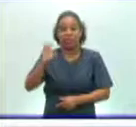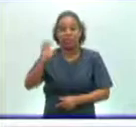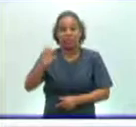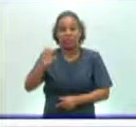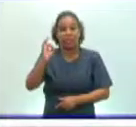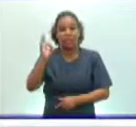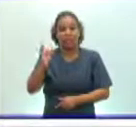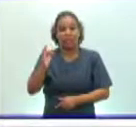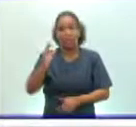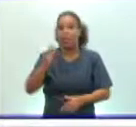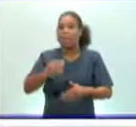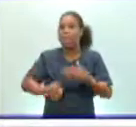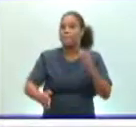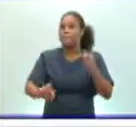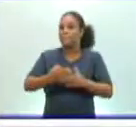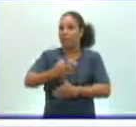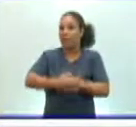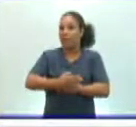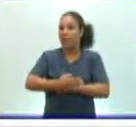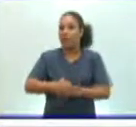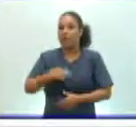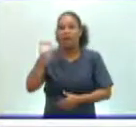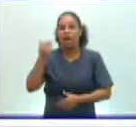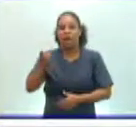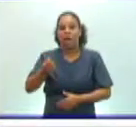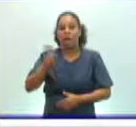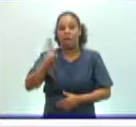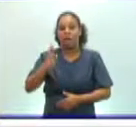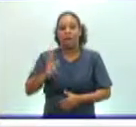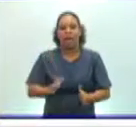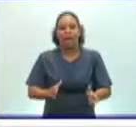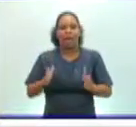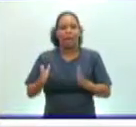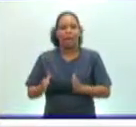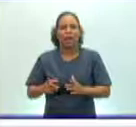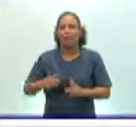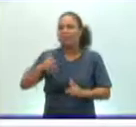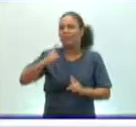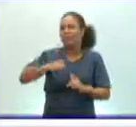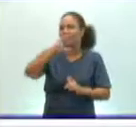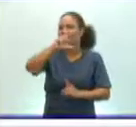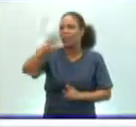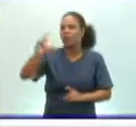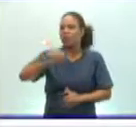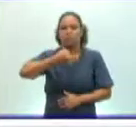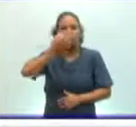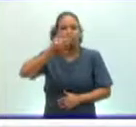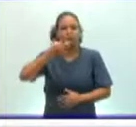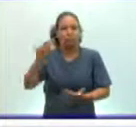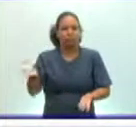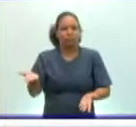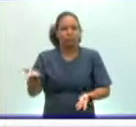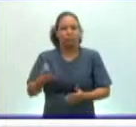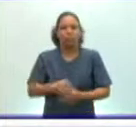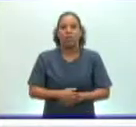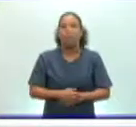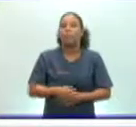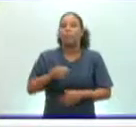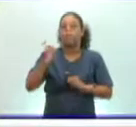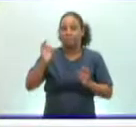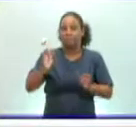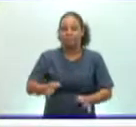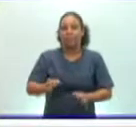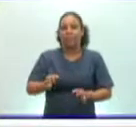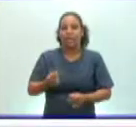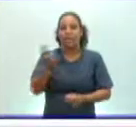es paralelo a AB. Entonces, ¿a qué parte del teorema estamos haciendo referencia? Precisamente a